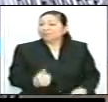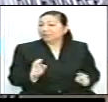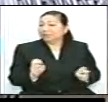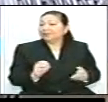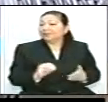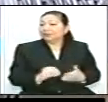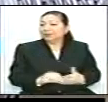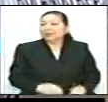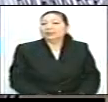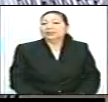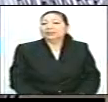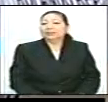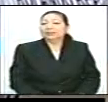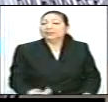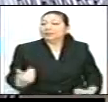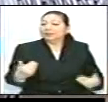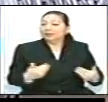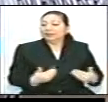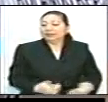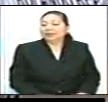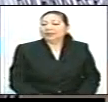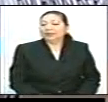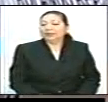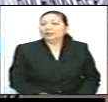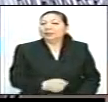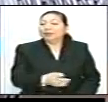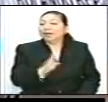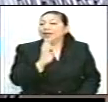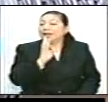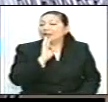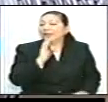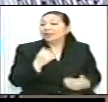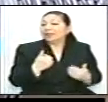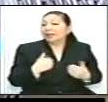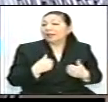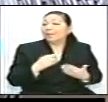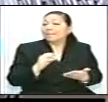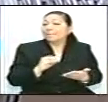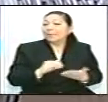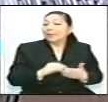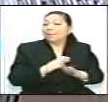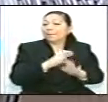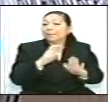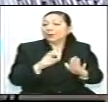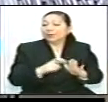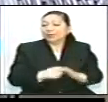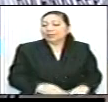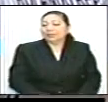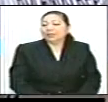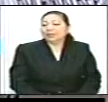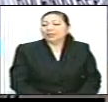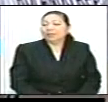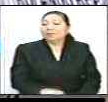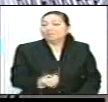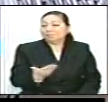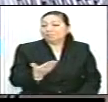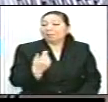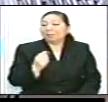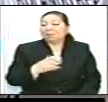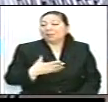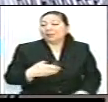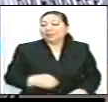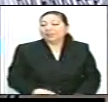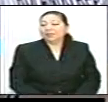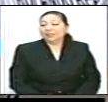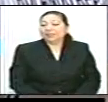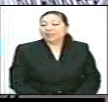usted tocó es en el IMIRTEP. Usted dijo, tenemos más proyectos que dinero para poder ejecutar